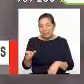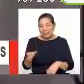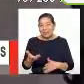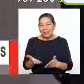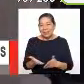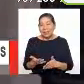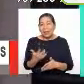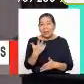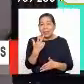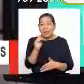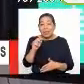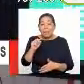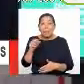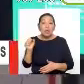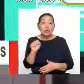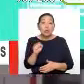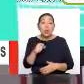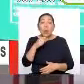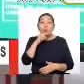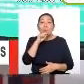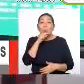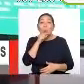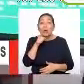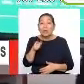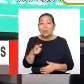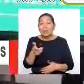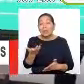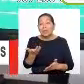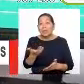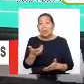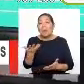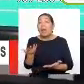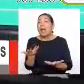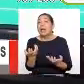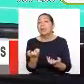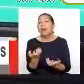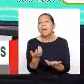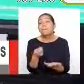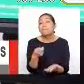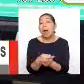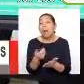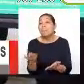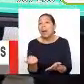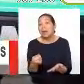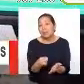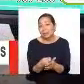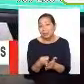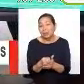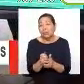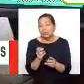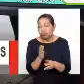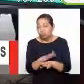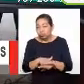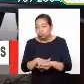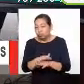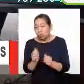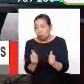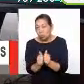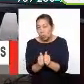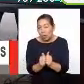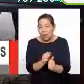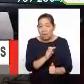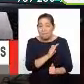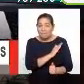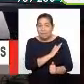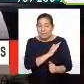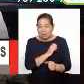pedía 30.000 soles a la señora que había sido víctima de la extorsión. Gracias al trabajo realizado en coordinación con la